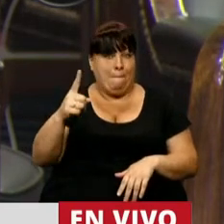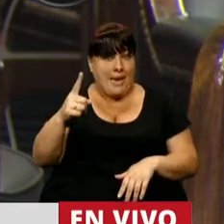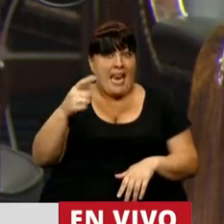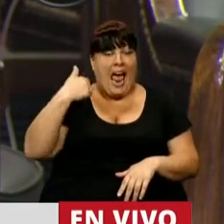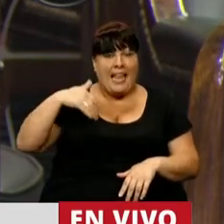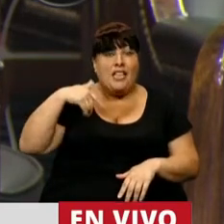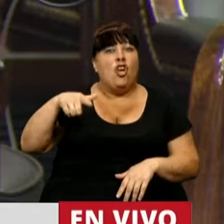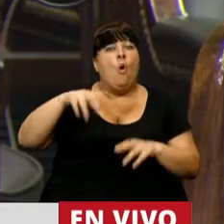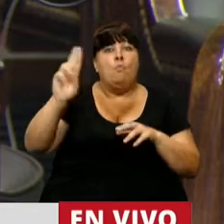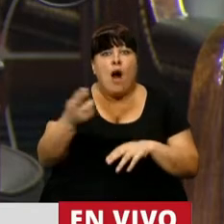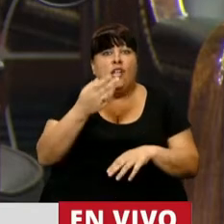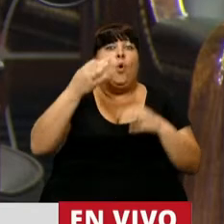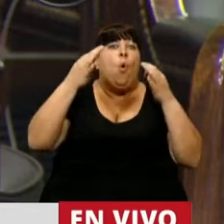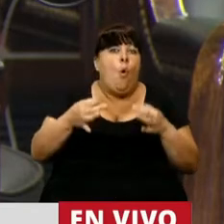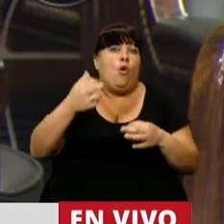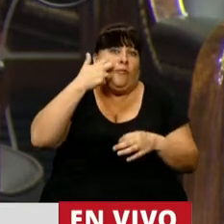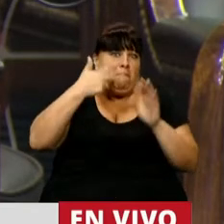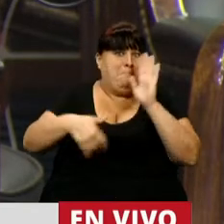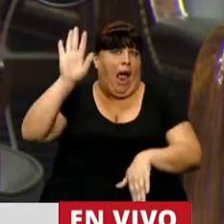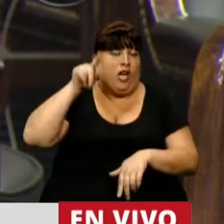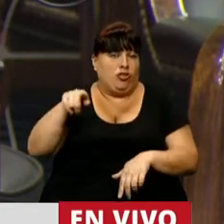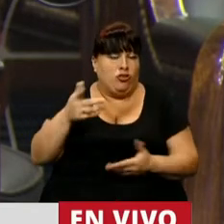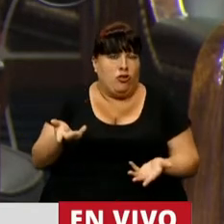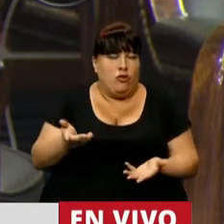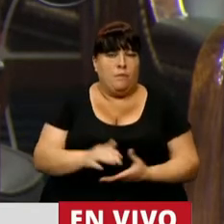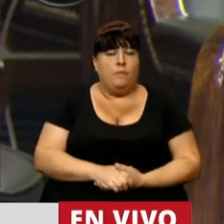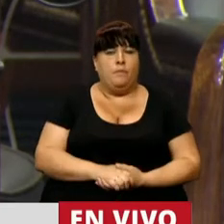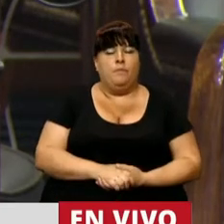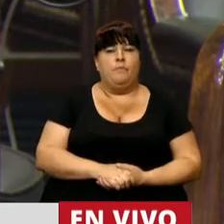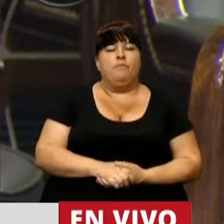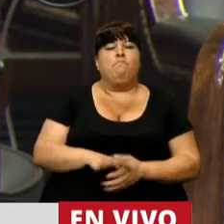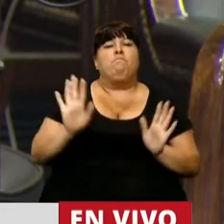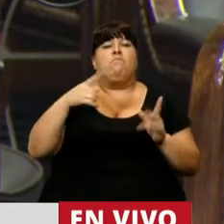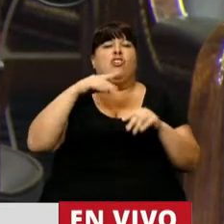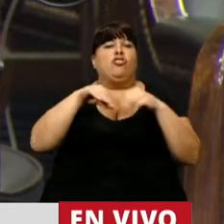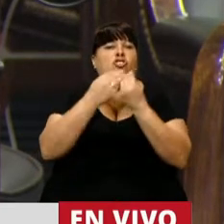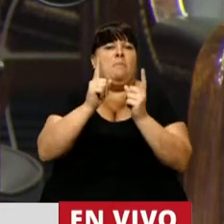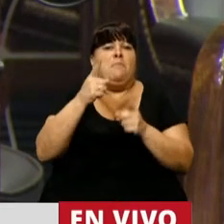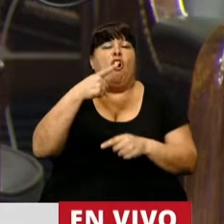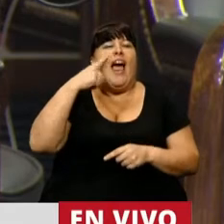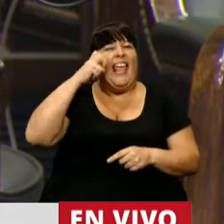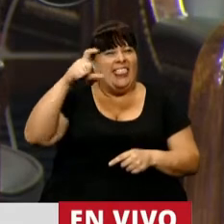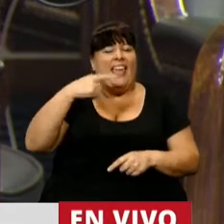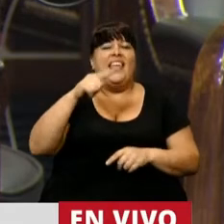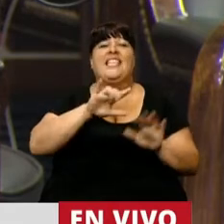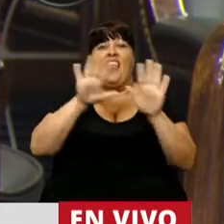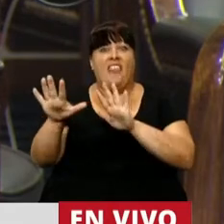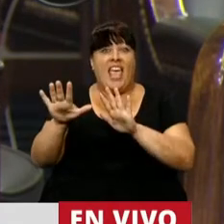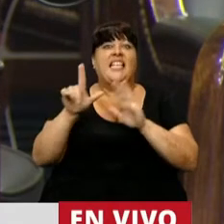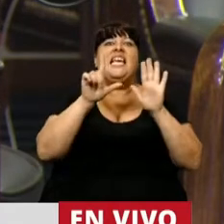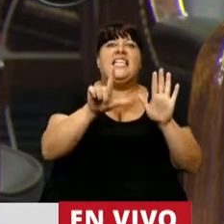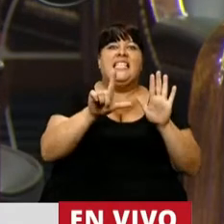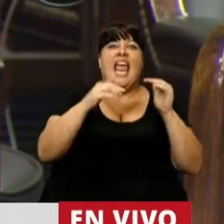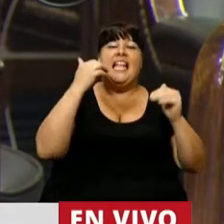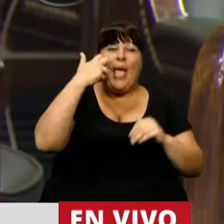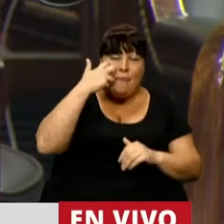43.000 argentinos son casualmente los adultos mayores, donde según cifras del propio INDEC, 7 de cada 10